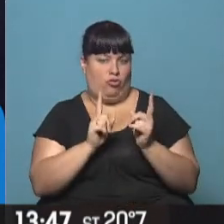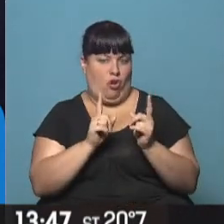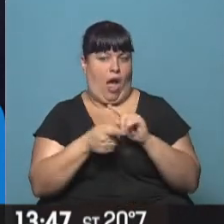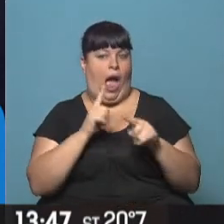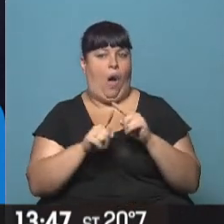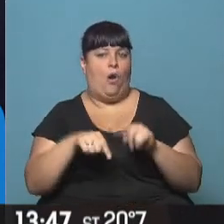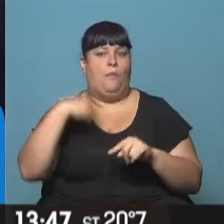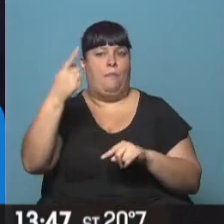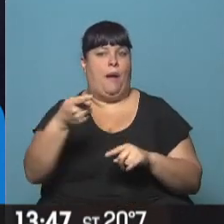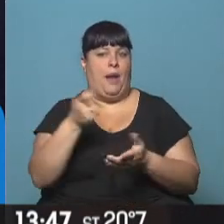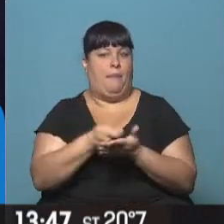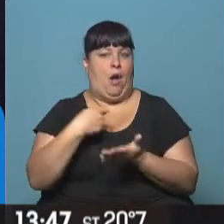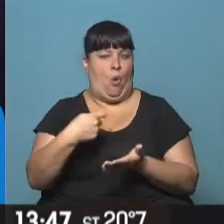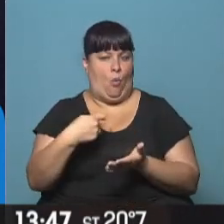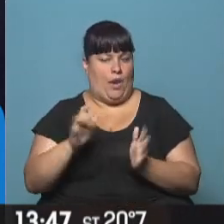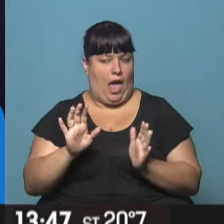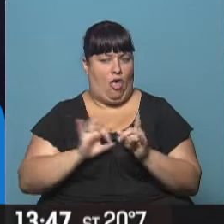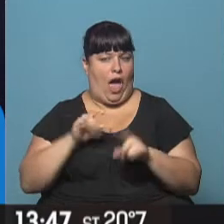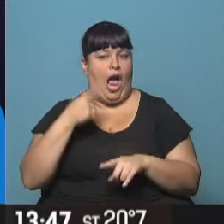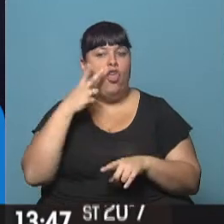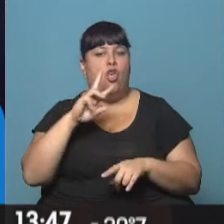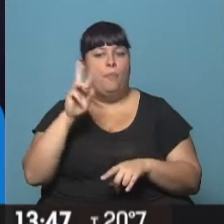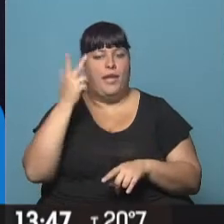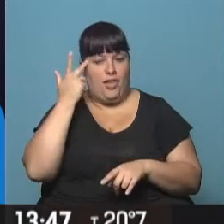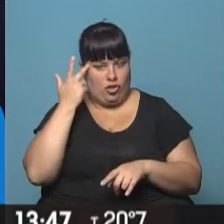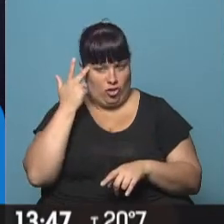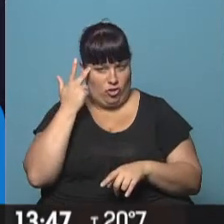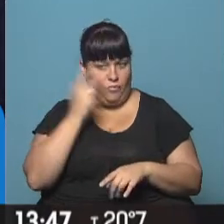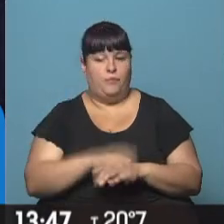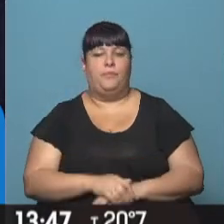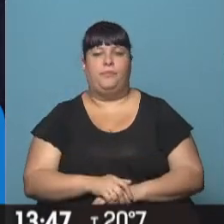fijado para el pago de las jubilaciones del año 2018.